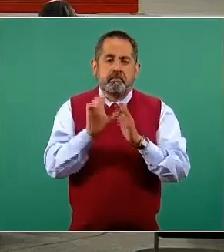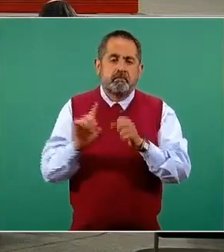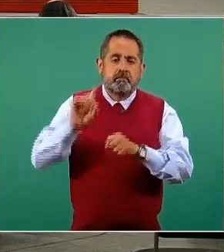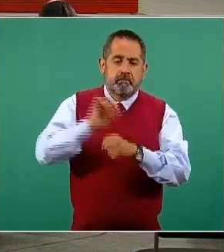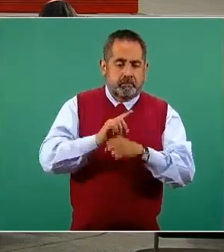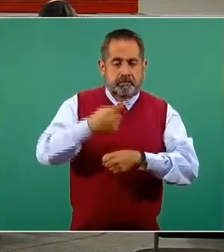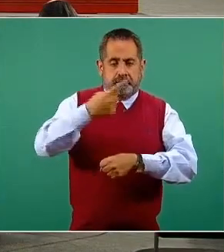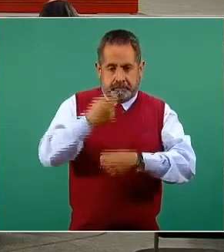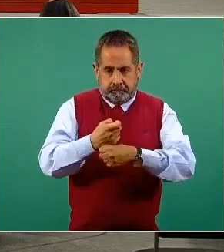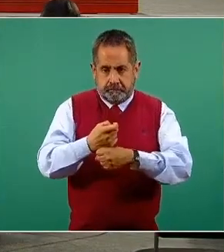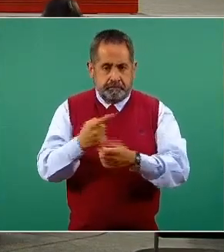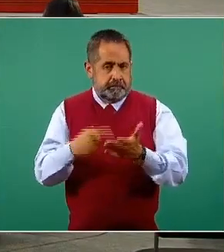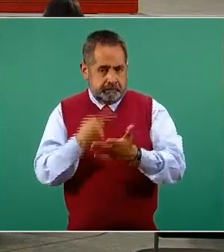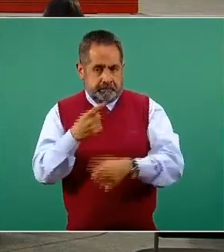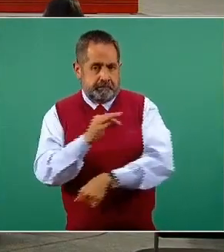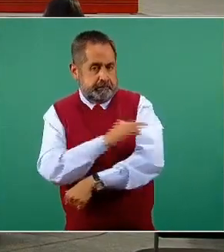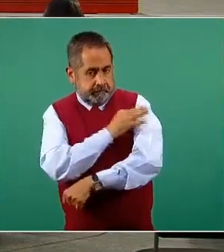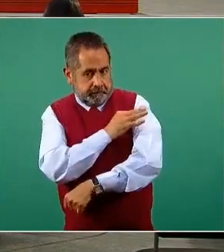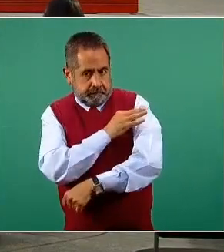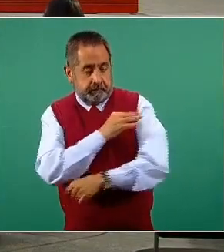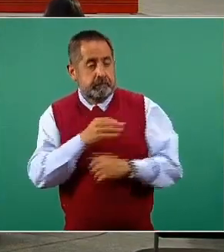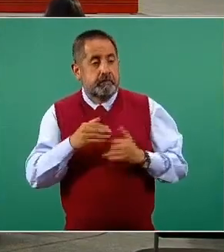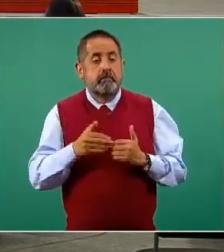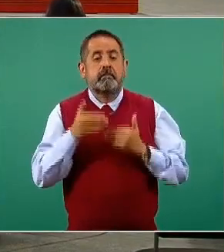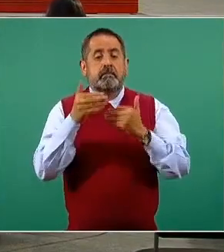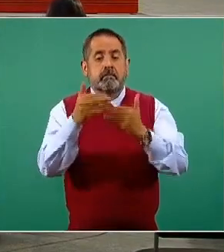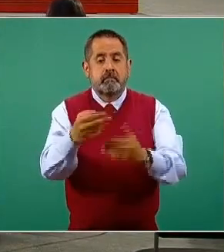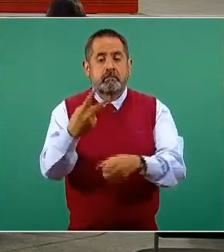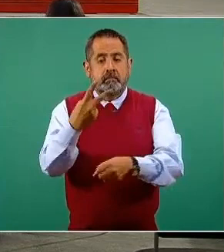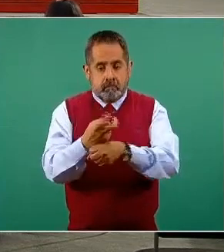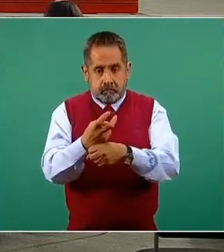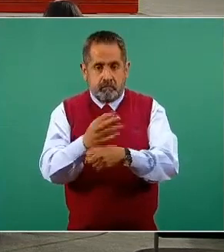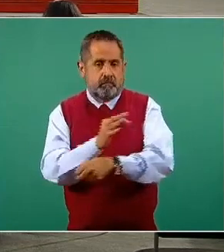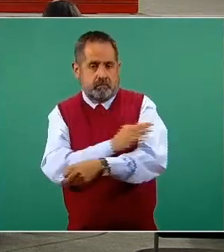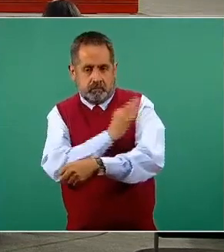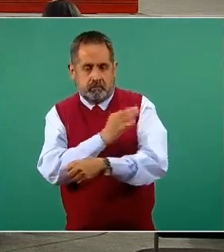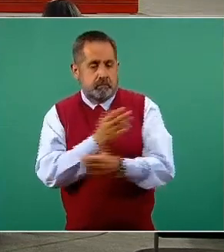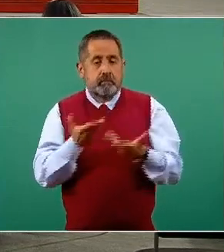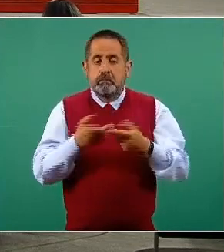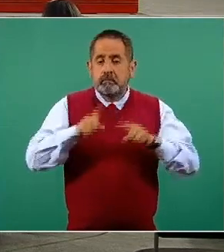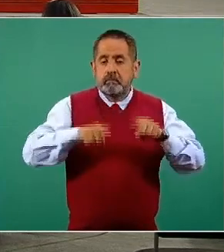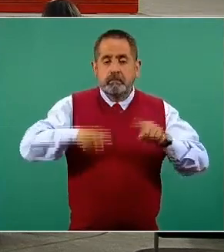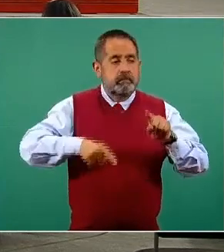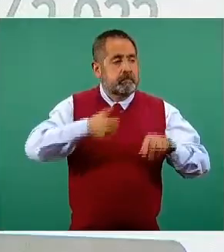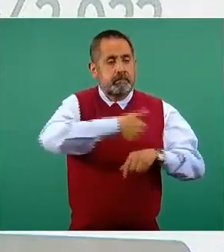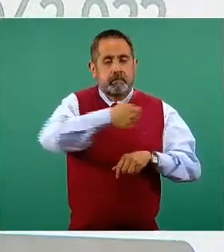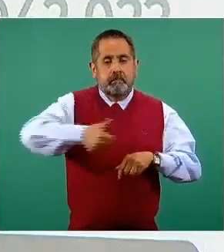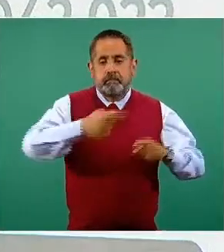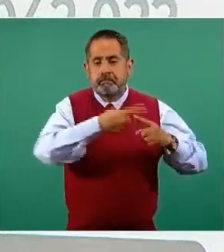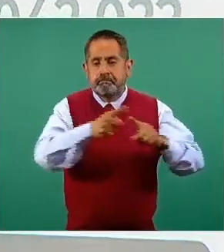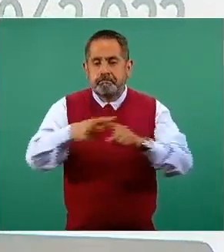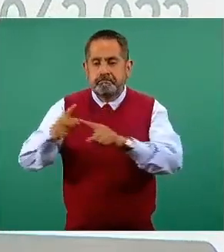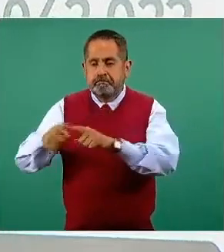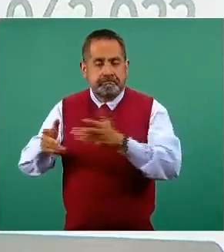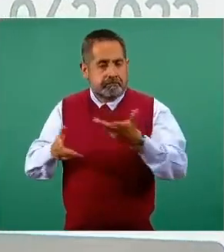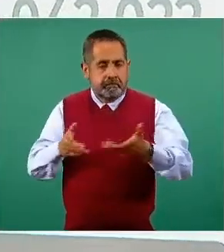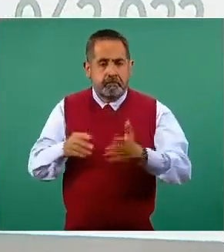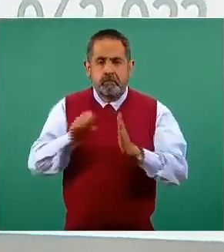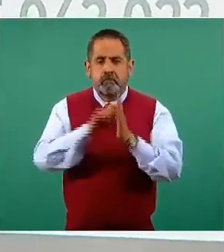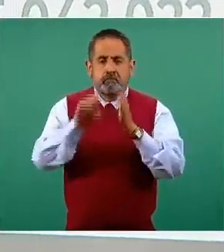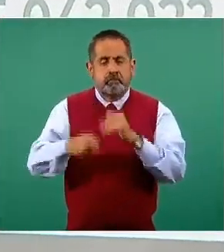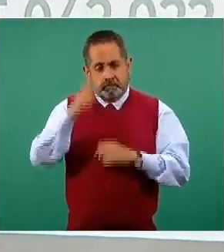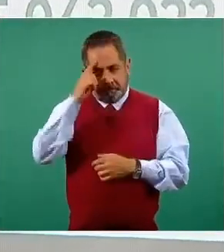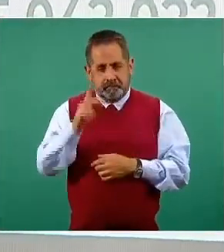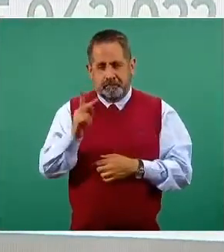primera dosis, determinan la aplicación de la segunda dosis. Y cada una de las vacunas tiene un calendario específico. Por ejemplo,